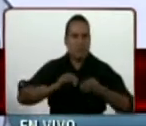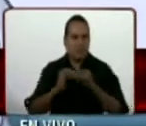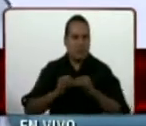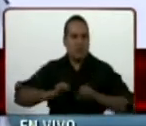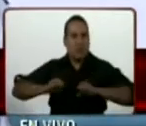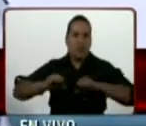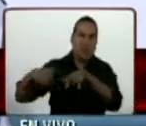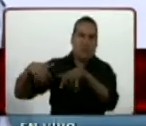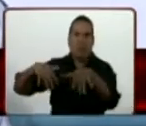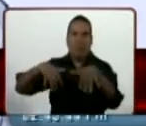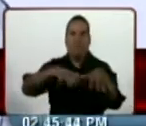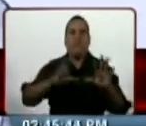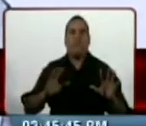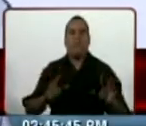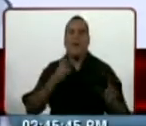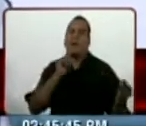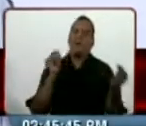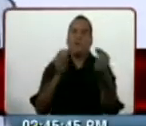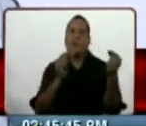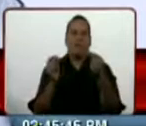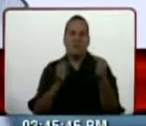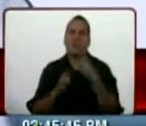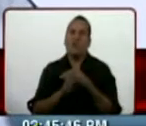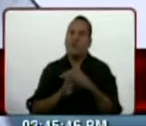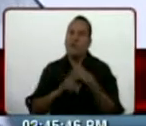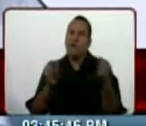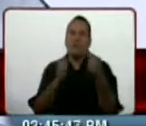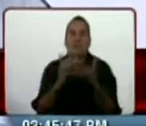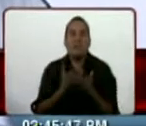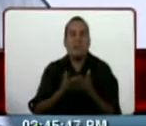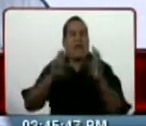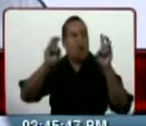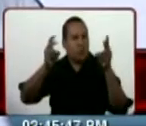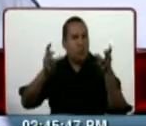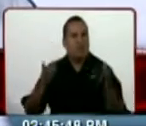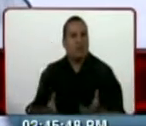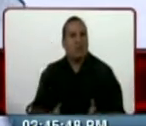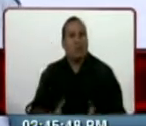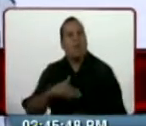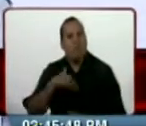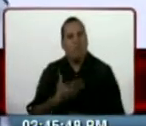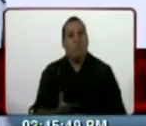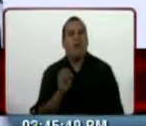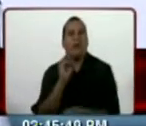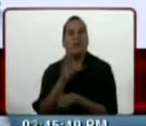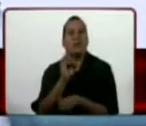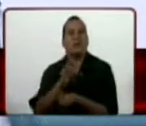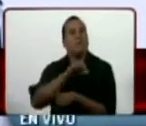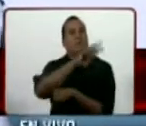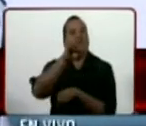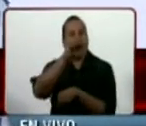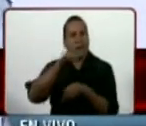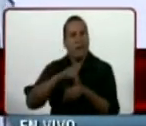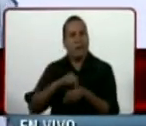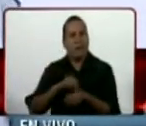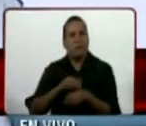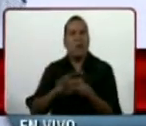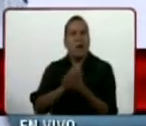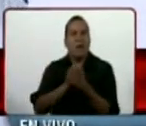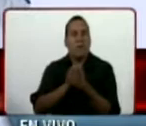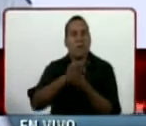movilización. Hay que discutirlo, es un tema que yo propongo. Por ejemplo, pudiera ser en la Asamblea Nacional, compañero Diosdado